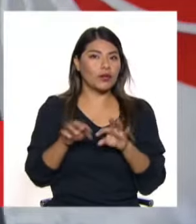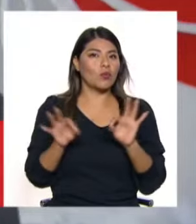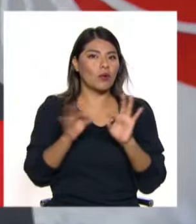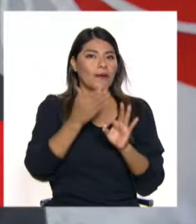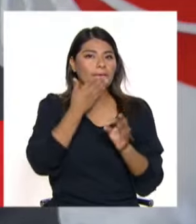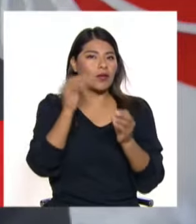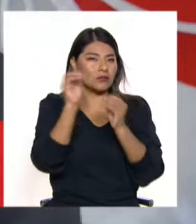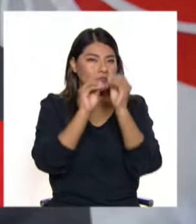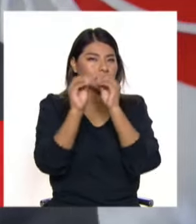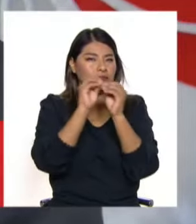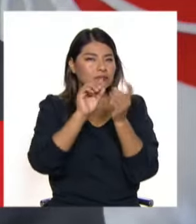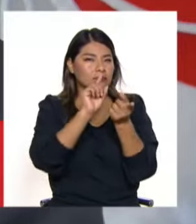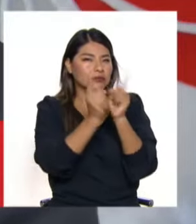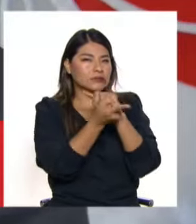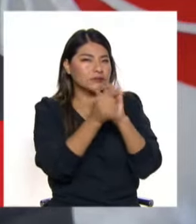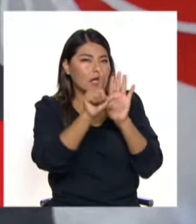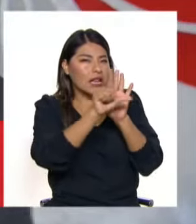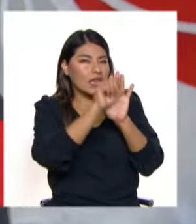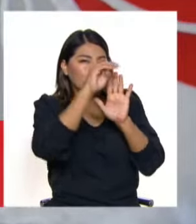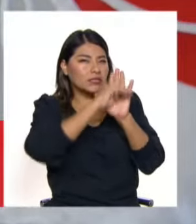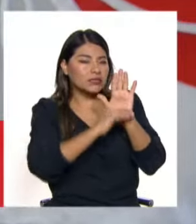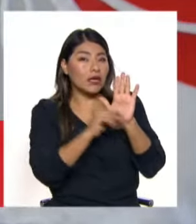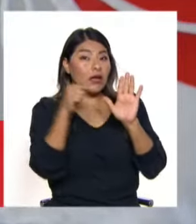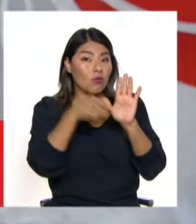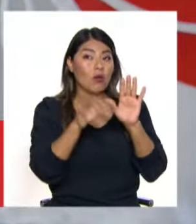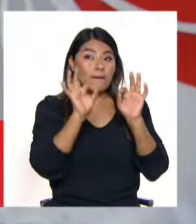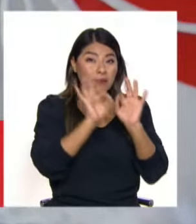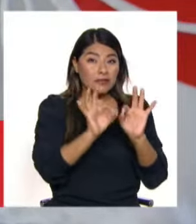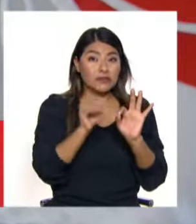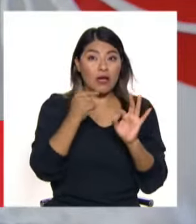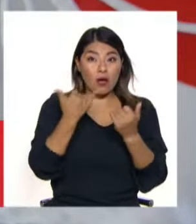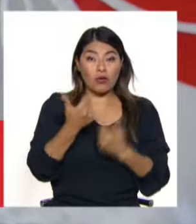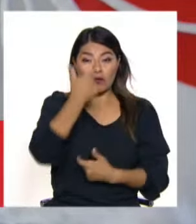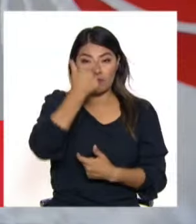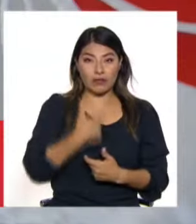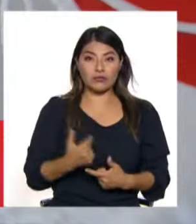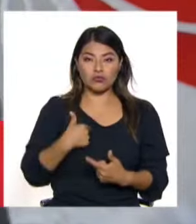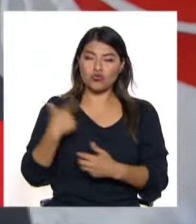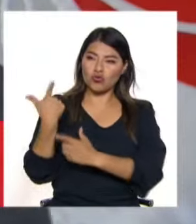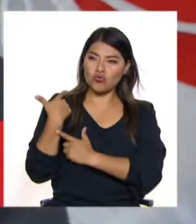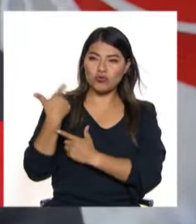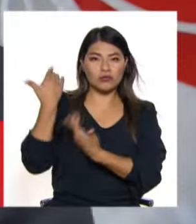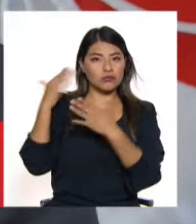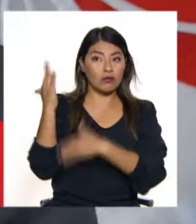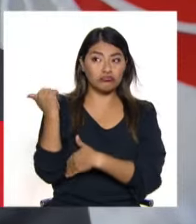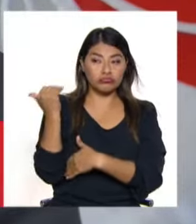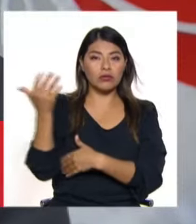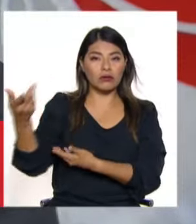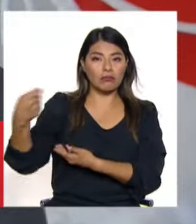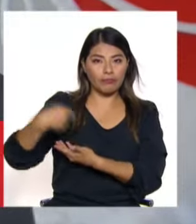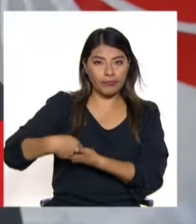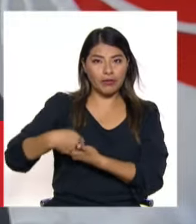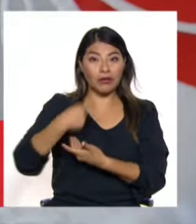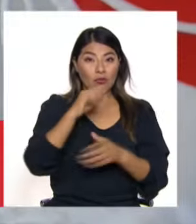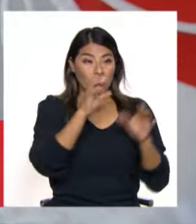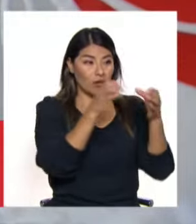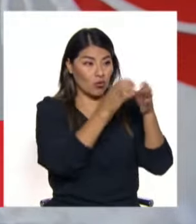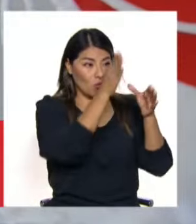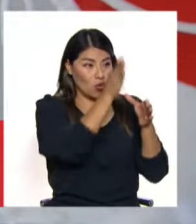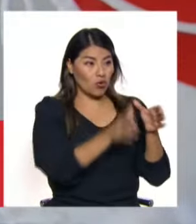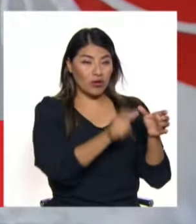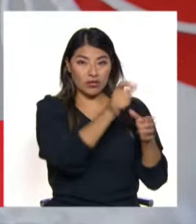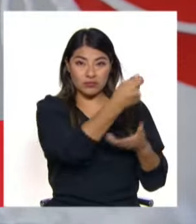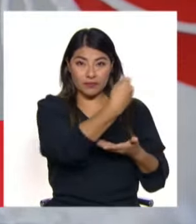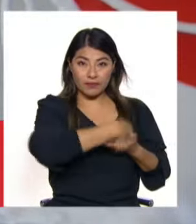una reforma legislativa para que esa situación no se produzca. Pero por ahora es una ley vigente y en consecuencia las leyes vigentes deben